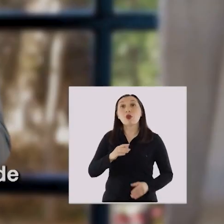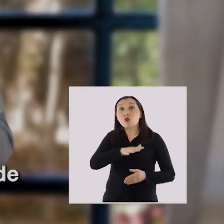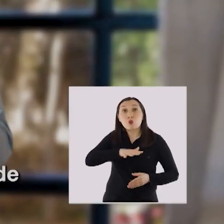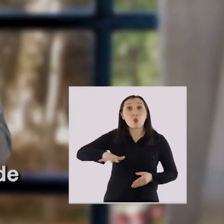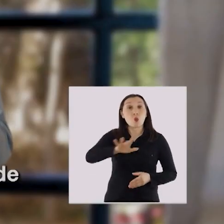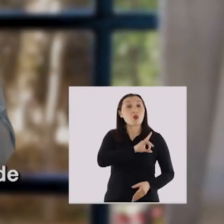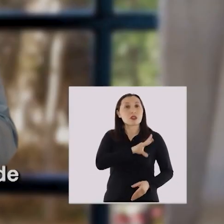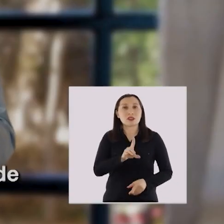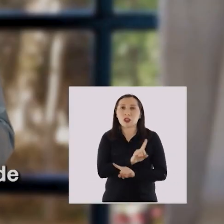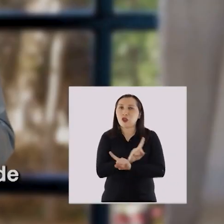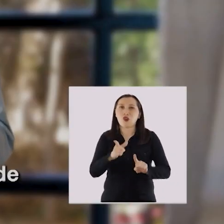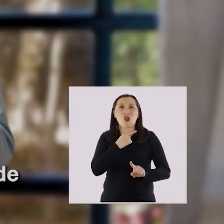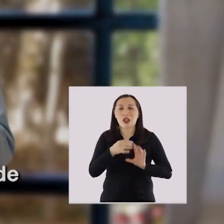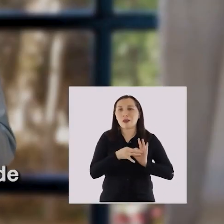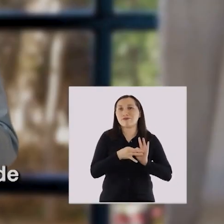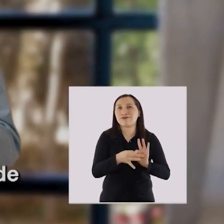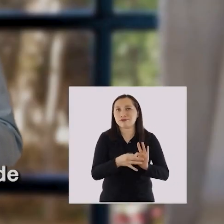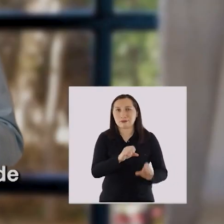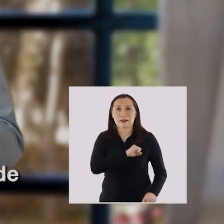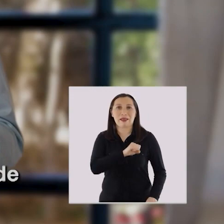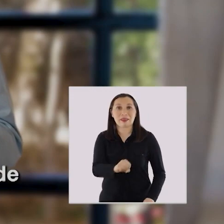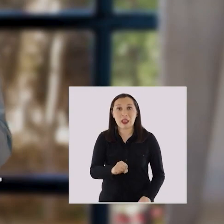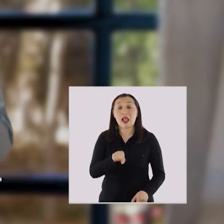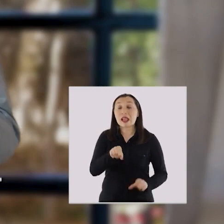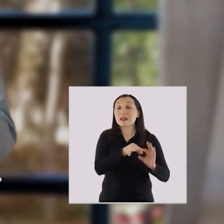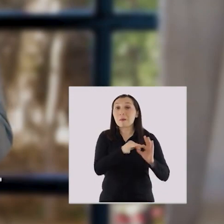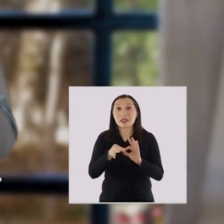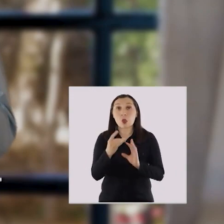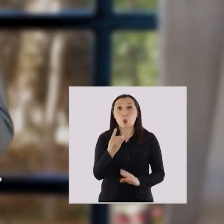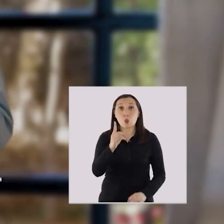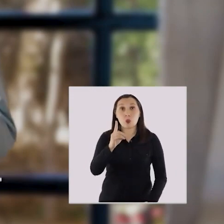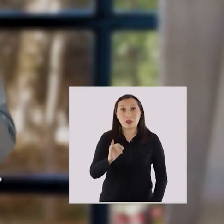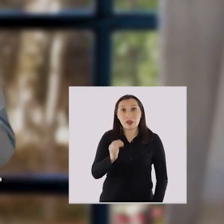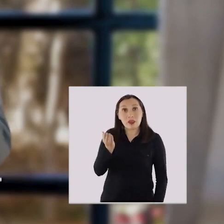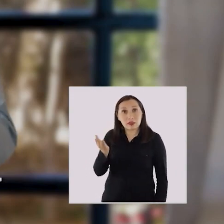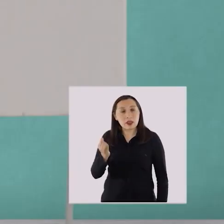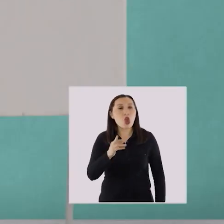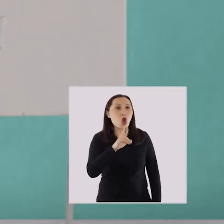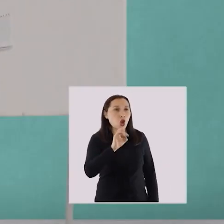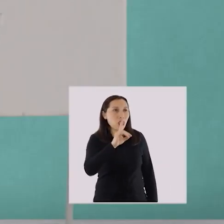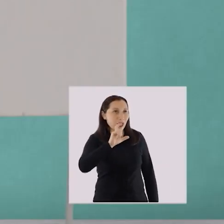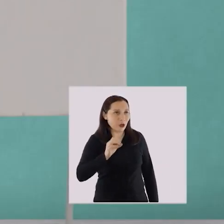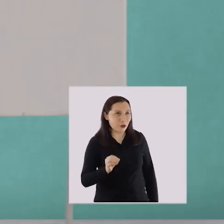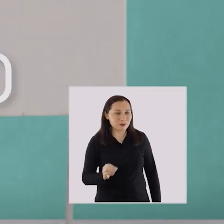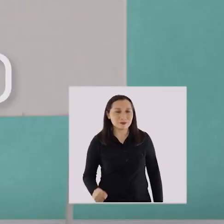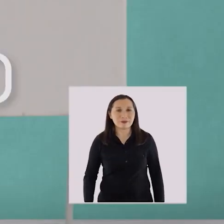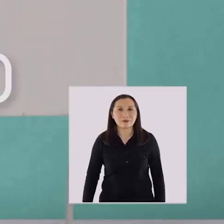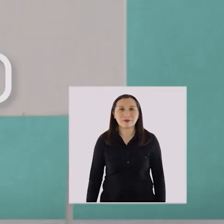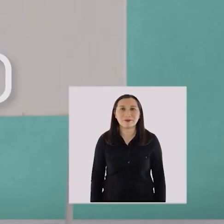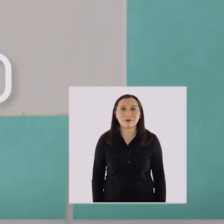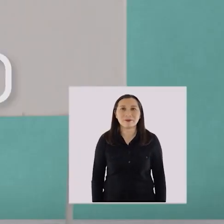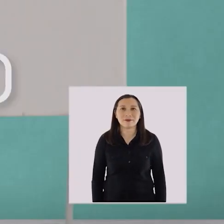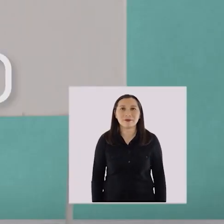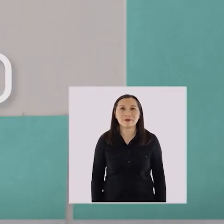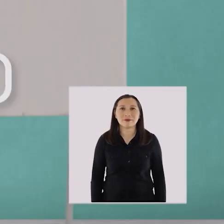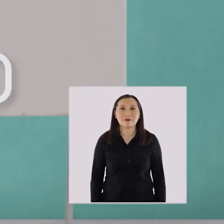El resto de Chile no quiere depender de Santiago. Este es un mensaje de la UDI y de... Rodrigo.